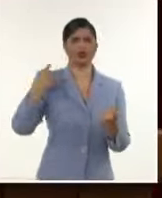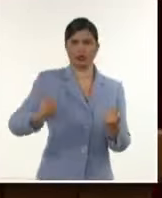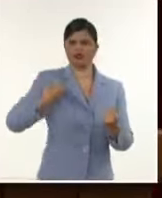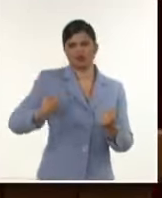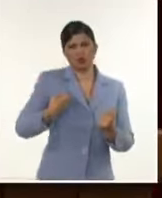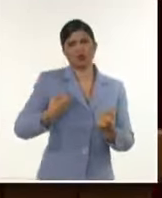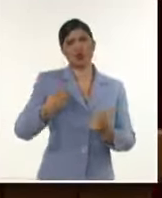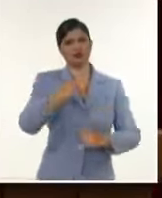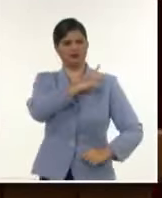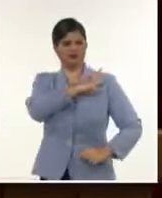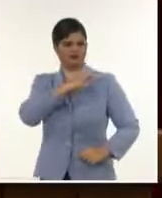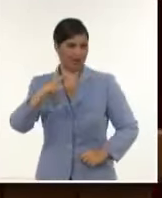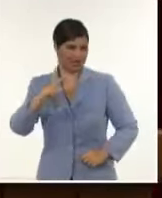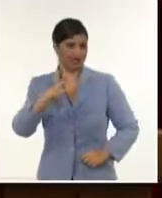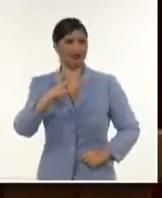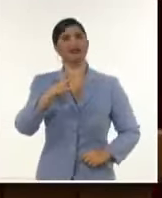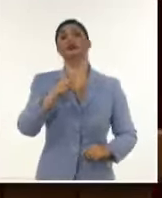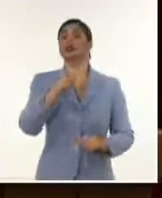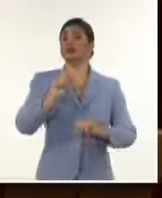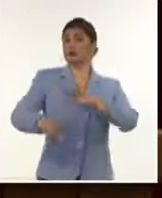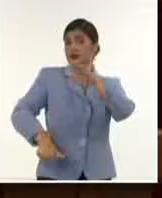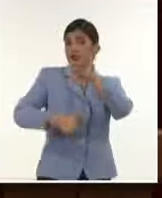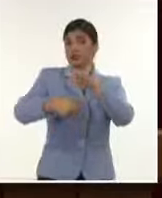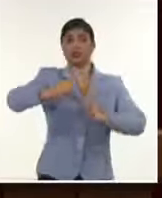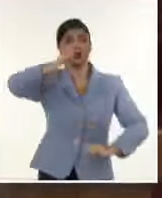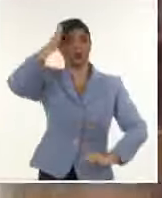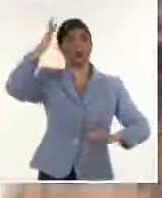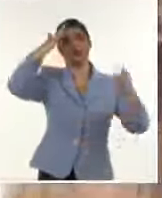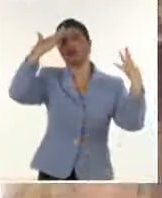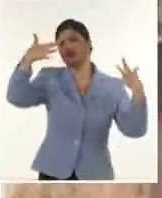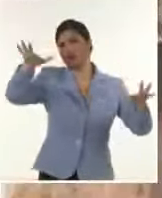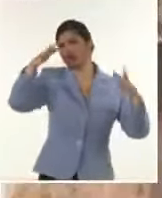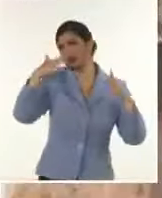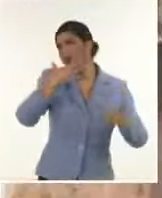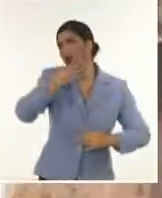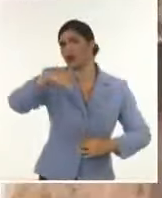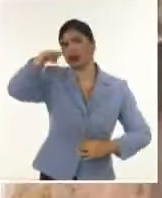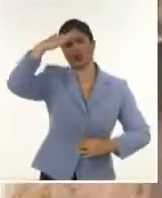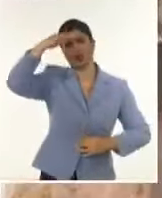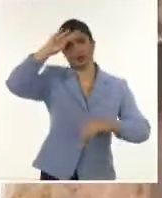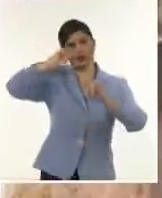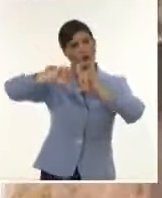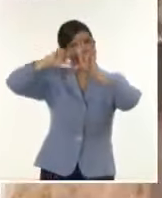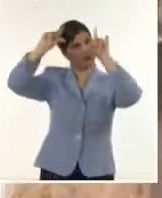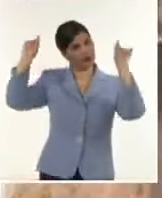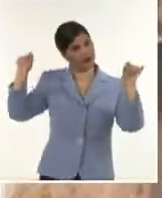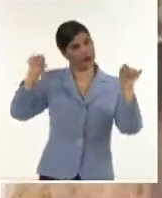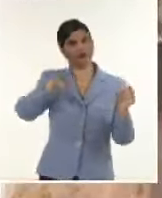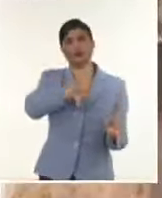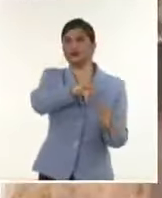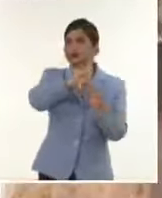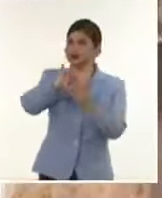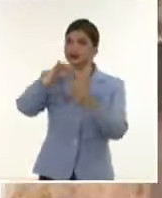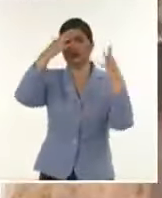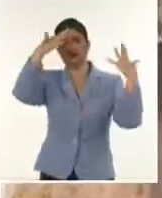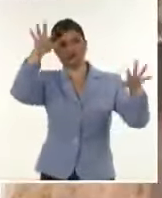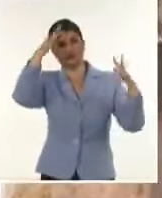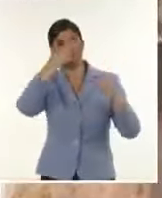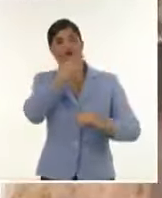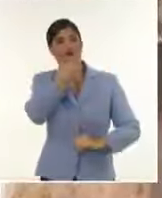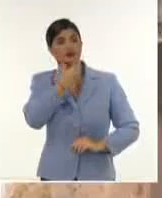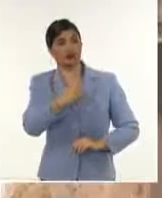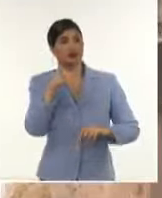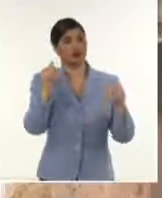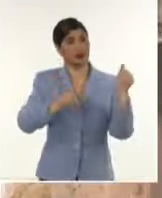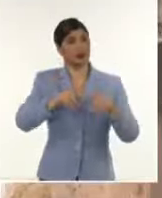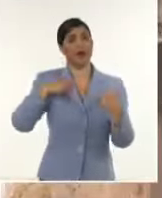reconocimiento del presidente cubano. También dijo Díaz-Canel, enumeró a aquellos jóvenes que fueron protagonistas en el enfrentamiento